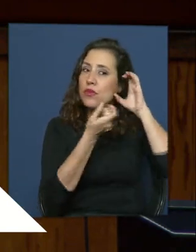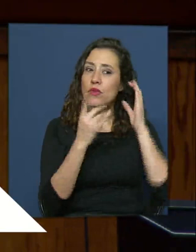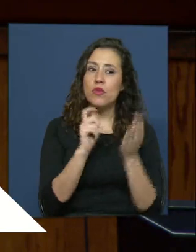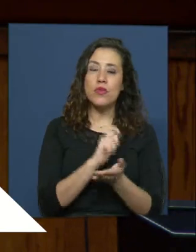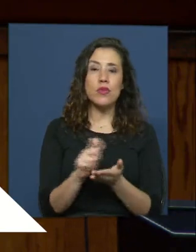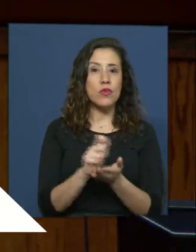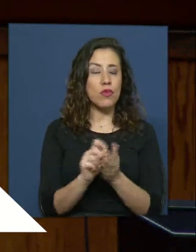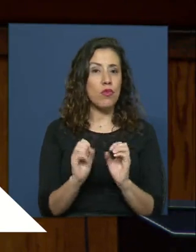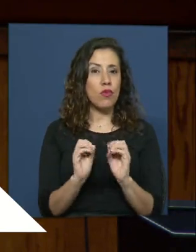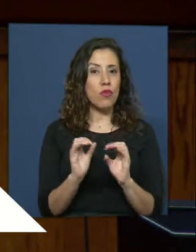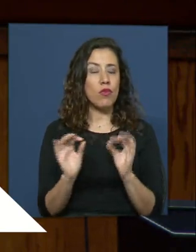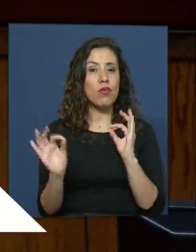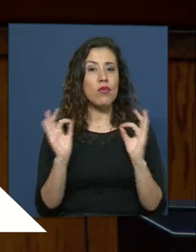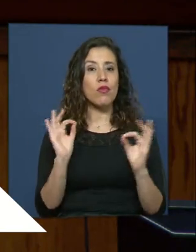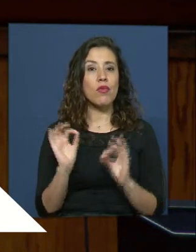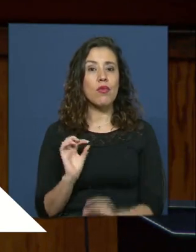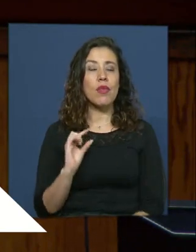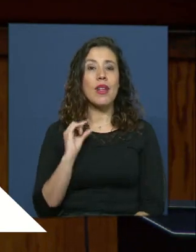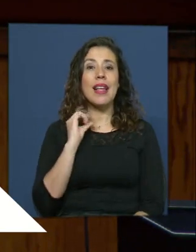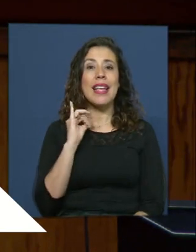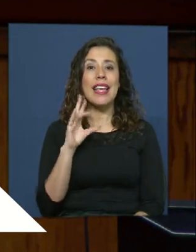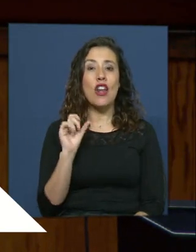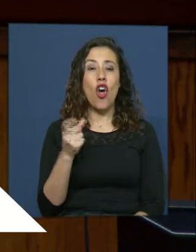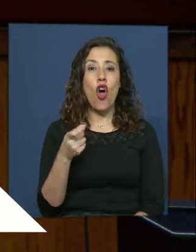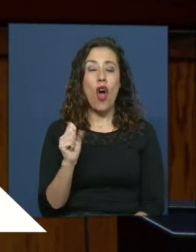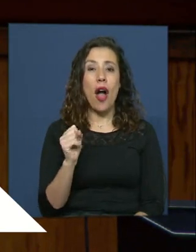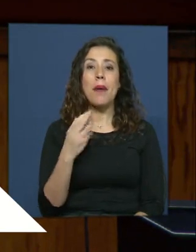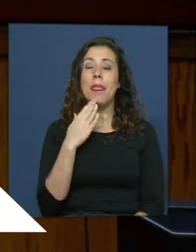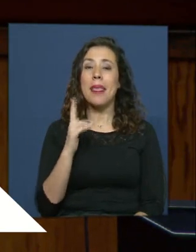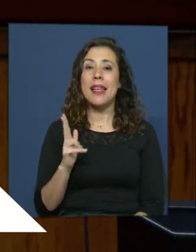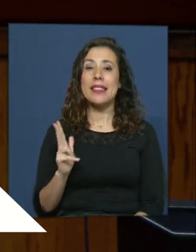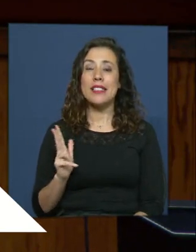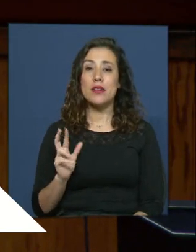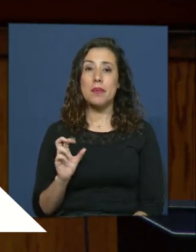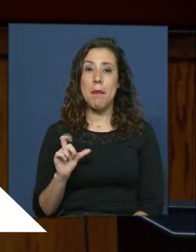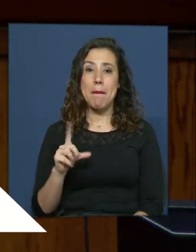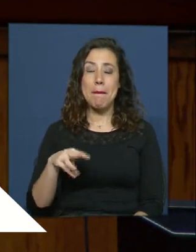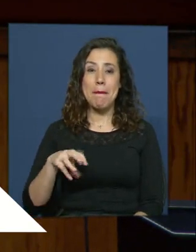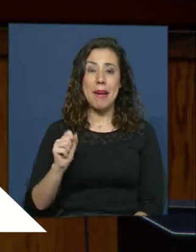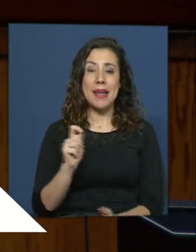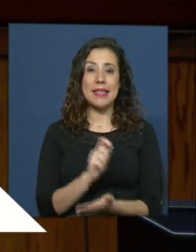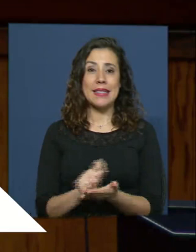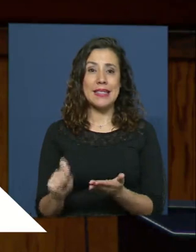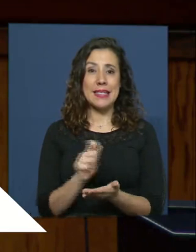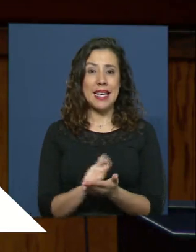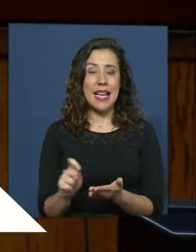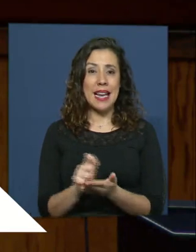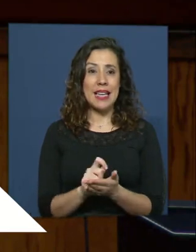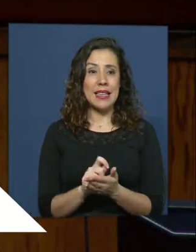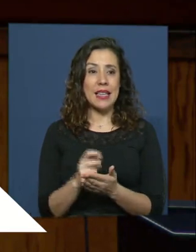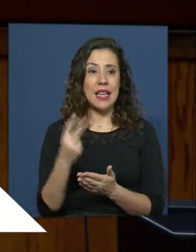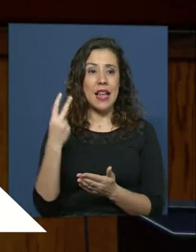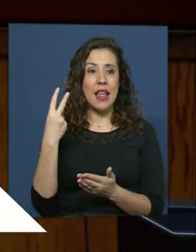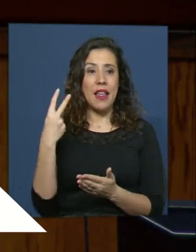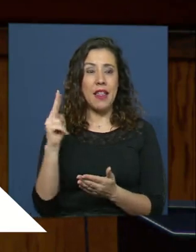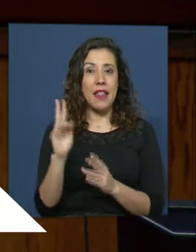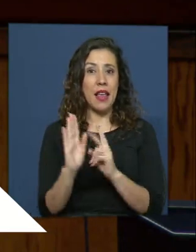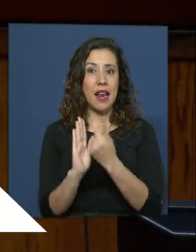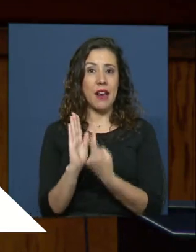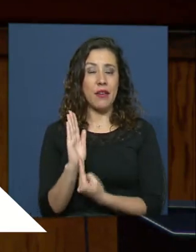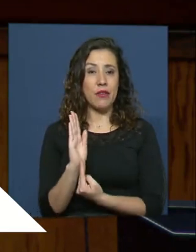subsecretaria de Educación, señorita Valentina Quiroga, y al señor Andrés Palma, secretario ejecutivo de la